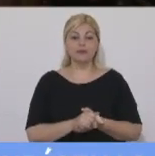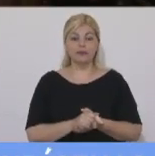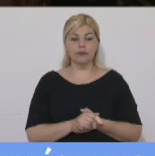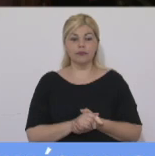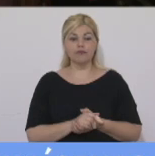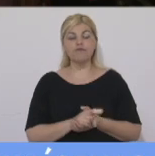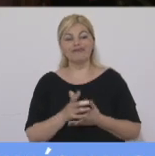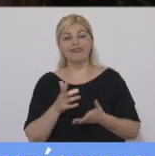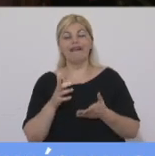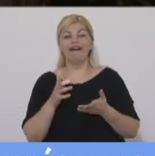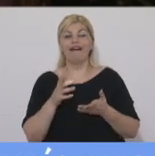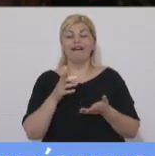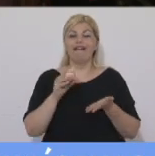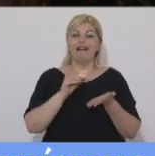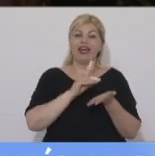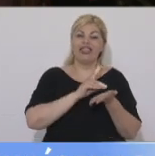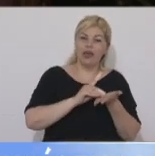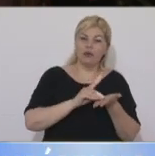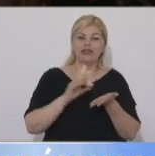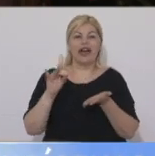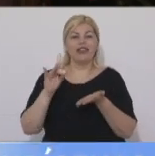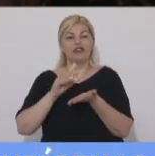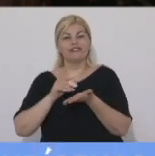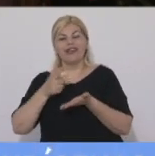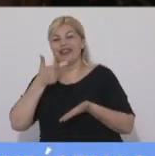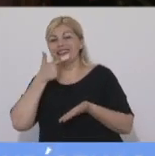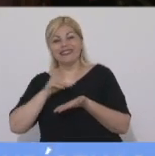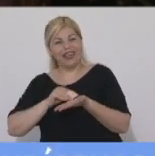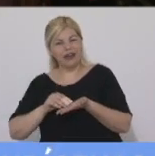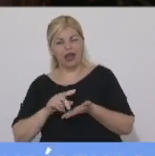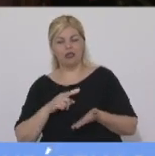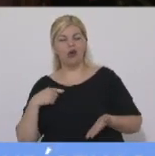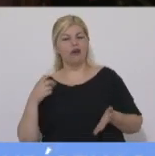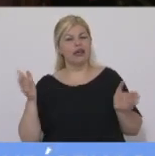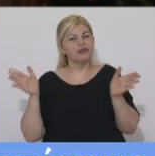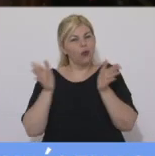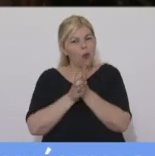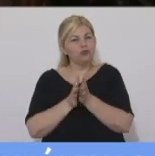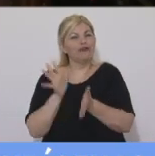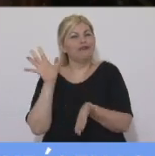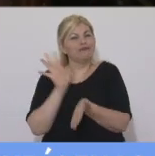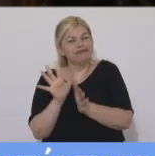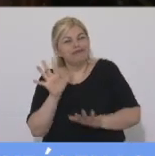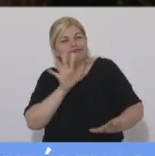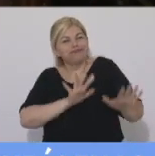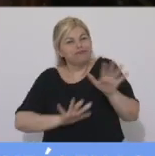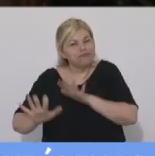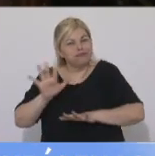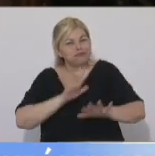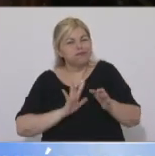senadores y diputados podamos construir, podamos